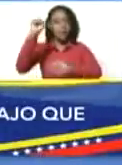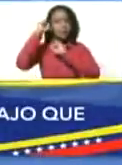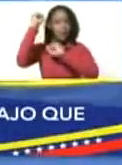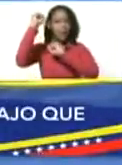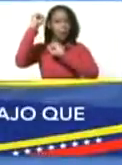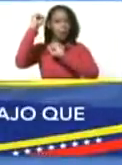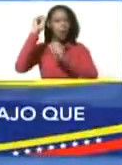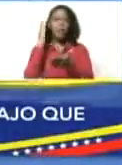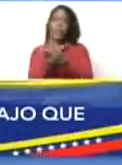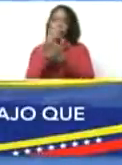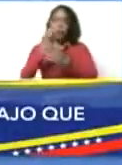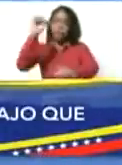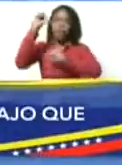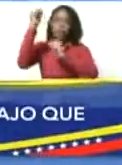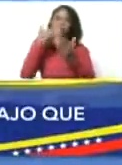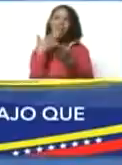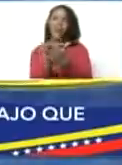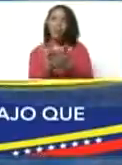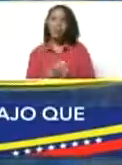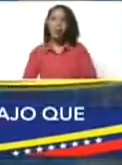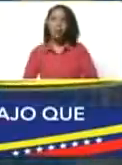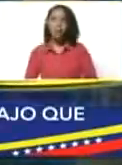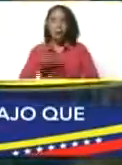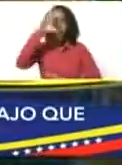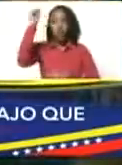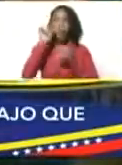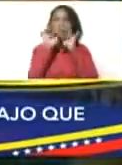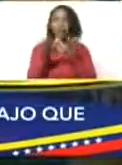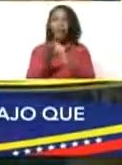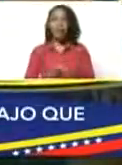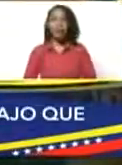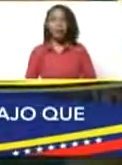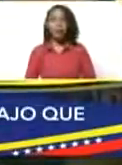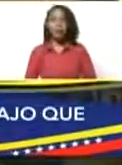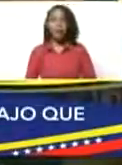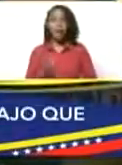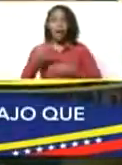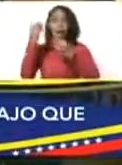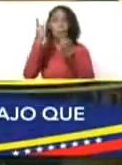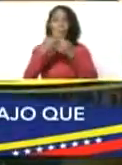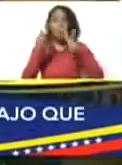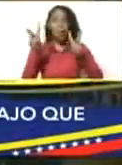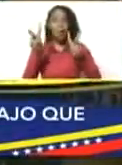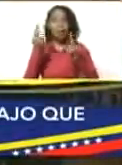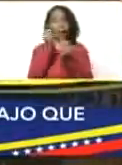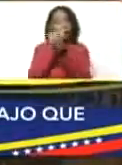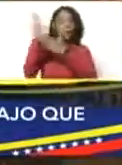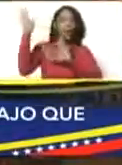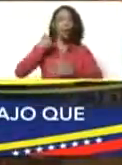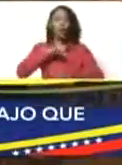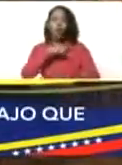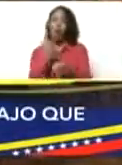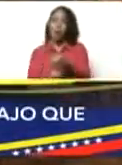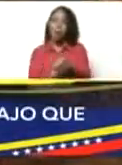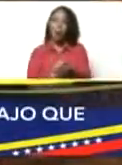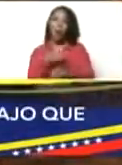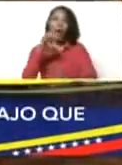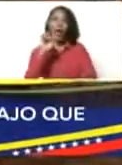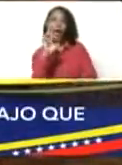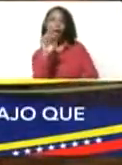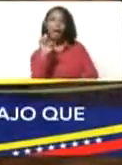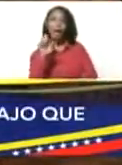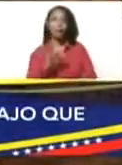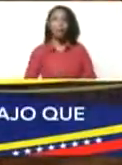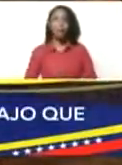Venceremos, siempre venceremos. Muchas gracias. Que Dios bendiga y le dé paz eterna a nuestro hermano Earle